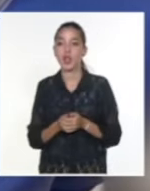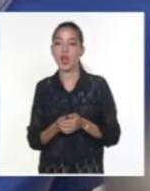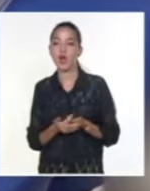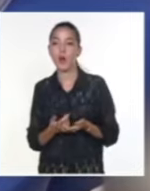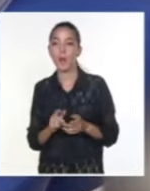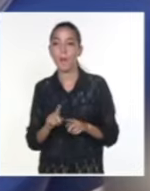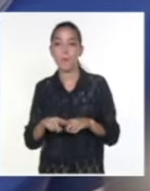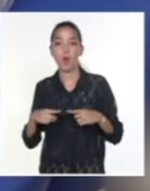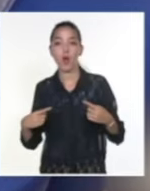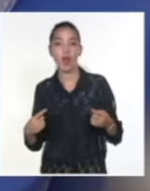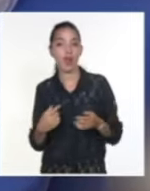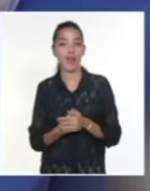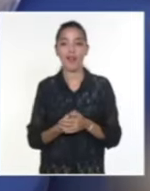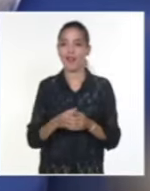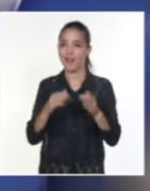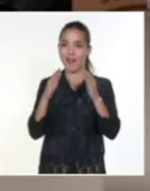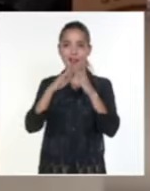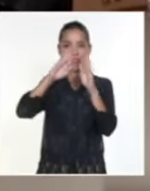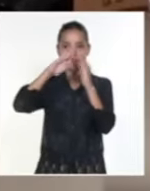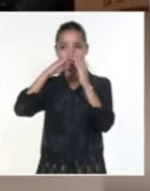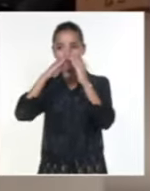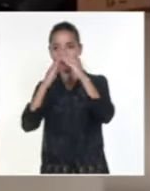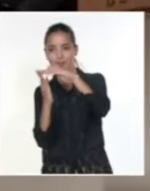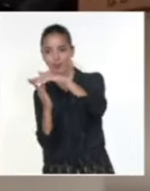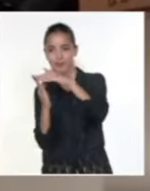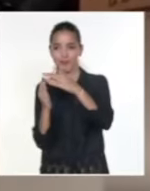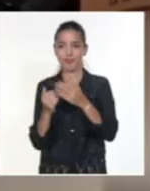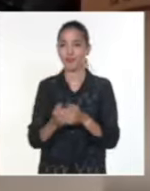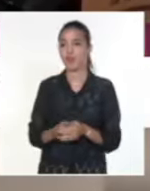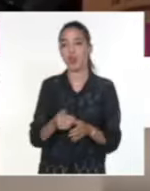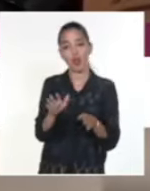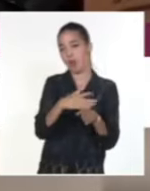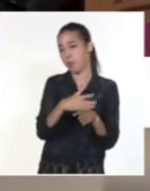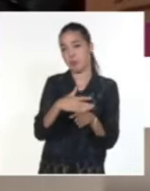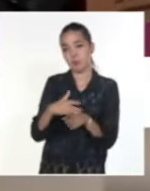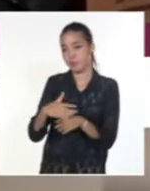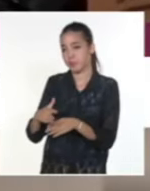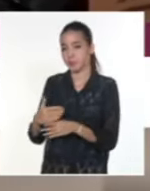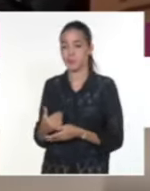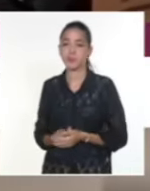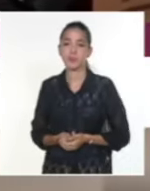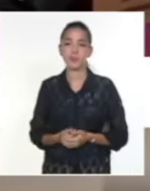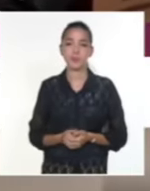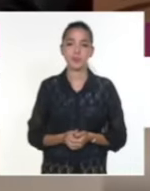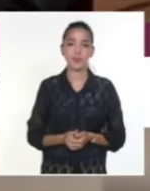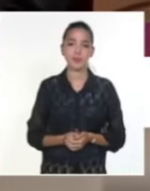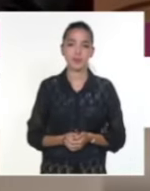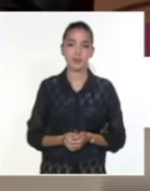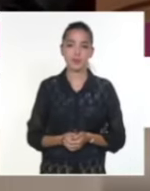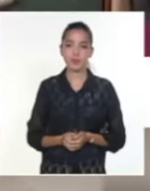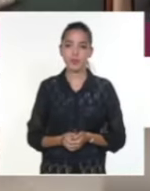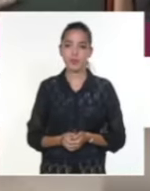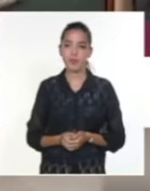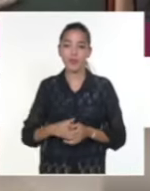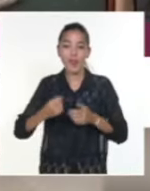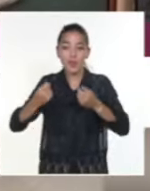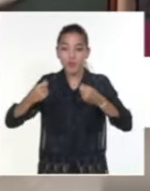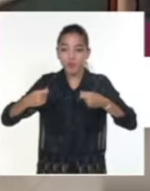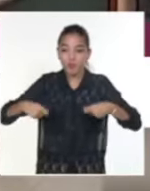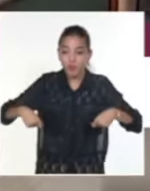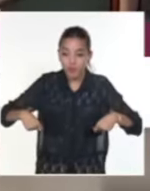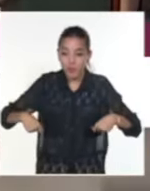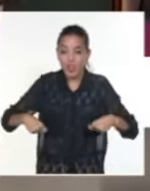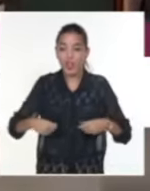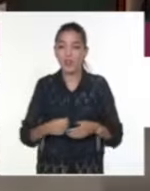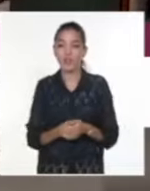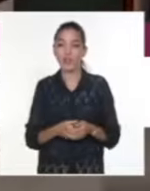desafíos. Se reporta que alrededor de 18.500 mujeres embarazadas huyeron de Rafah y unas 10.000 permanecen sin acceso